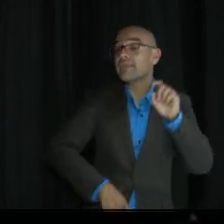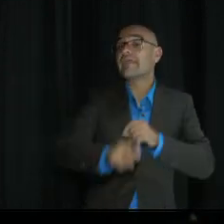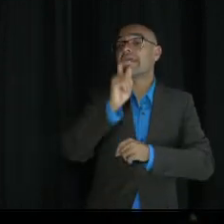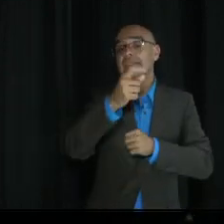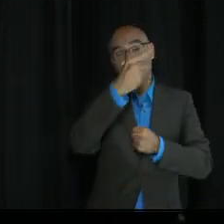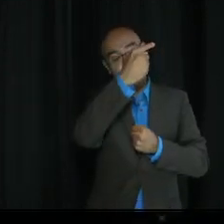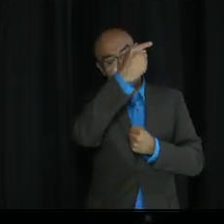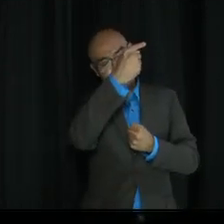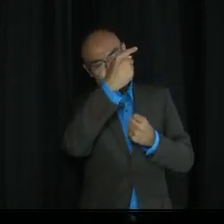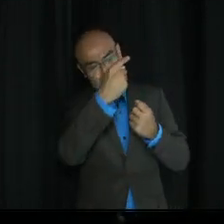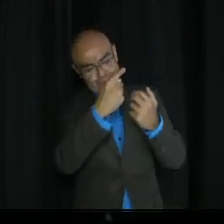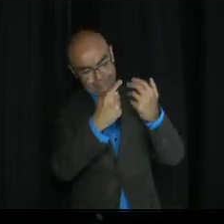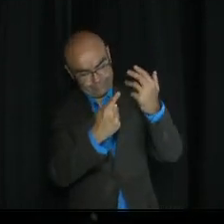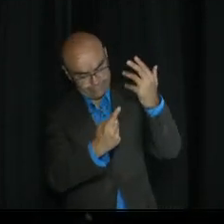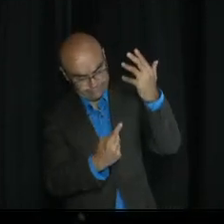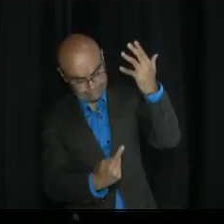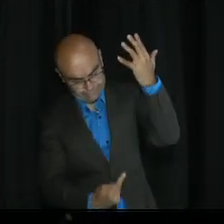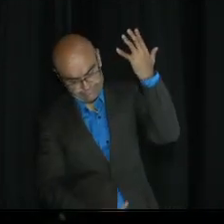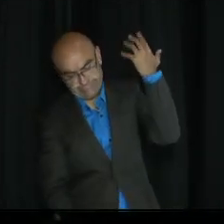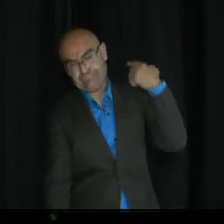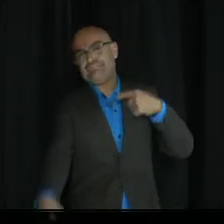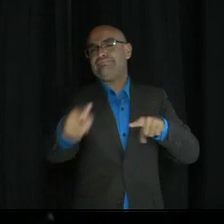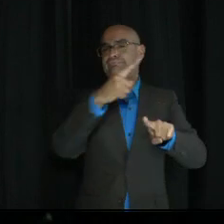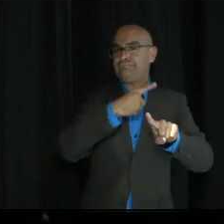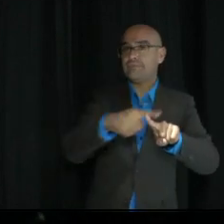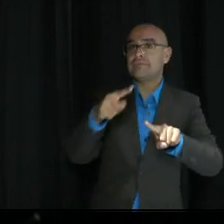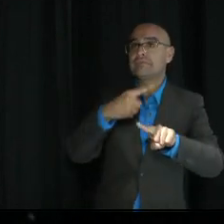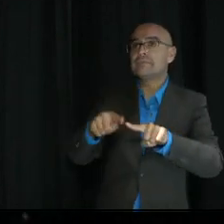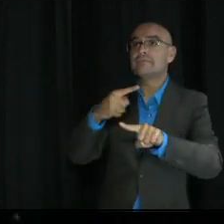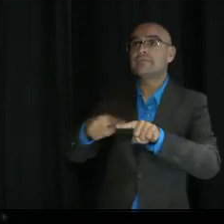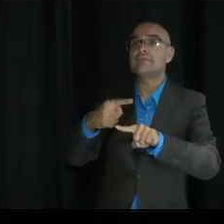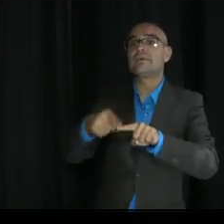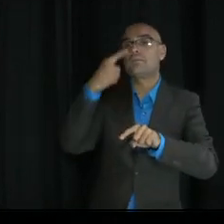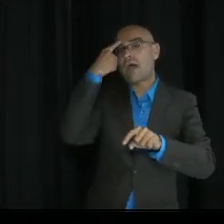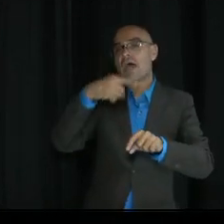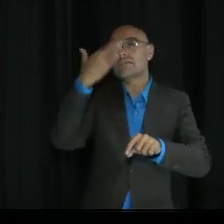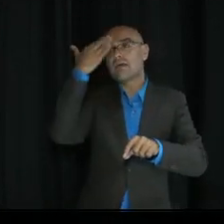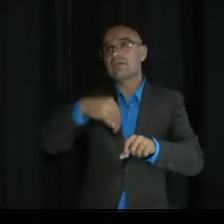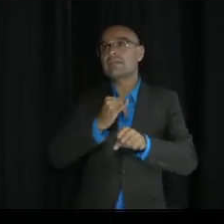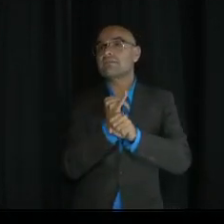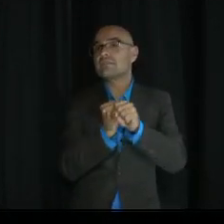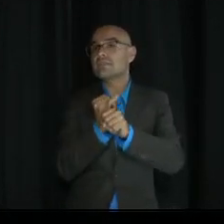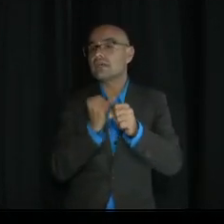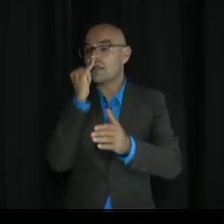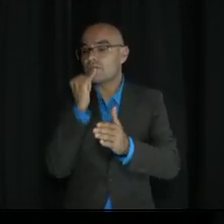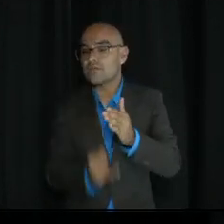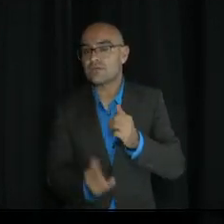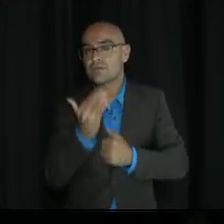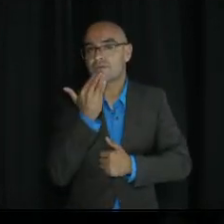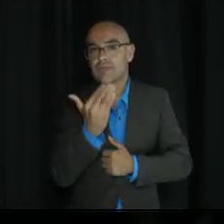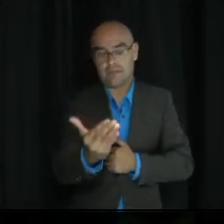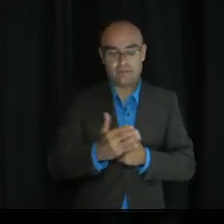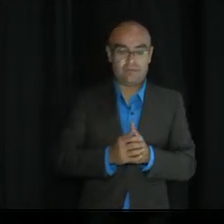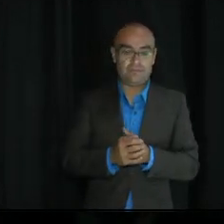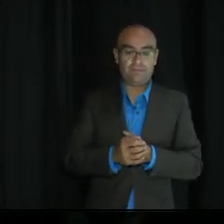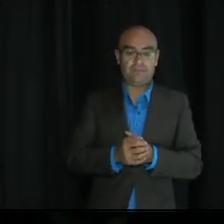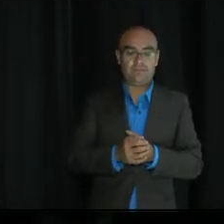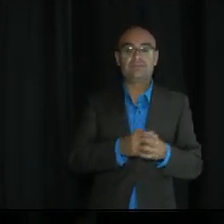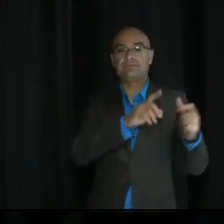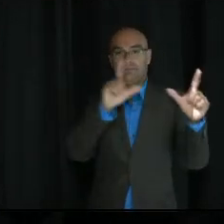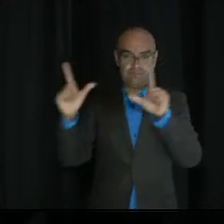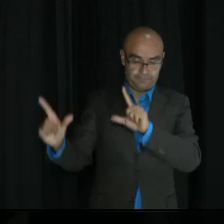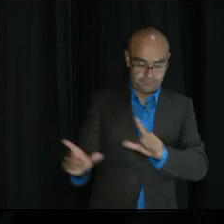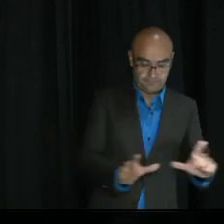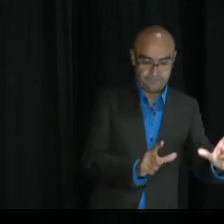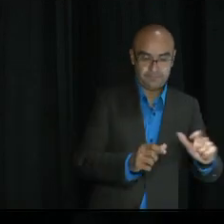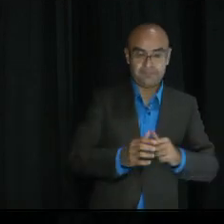de elementos que constituyan esa carpeta de investigación. Y bueno, siguiente diapositiva. Hasta